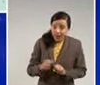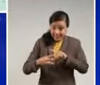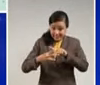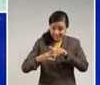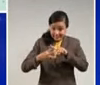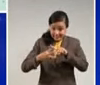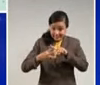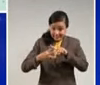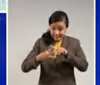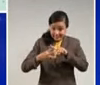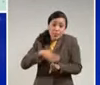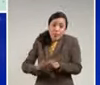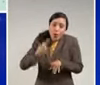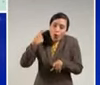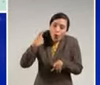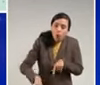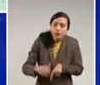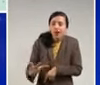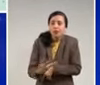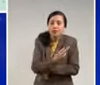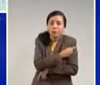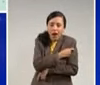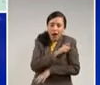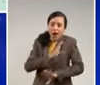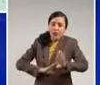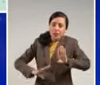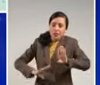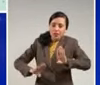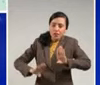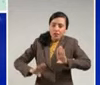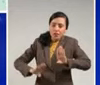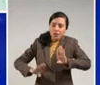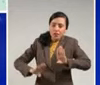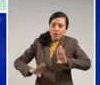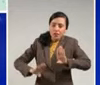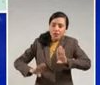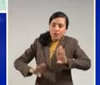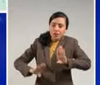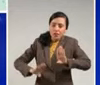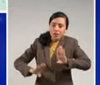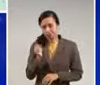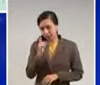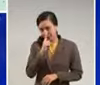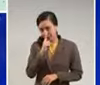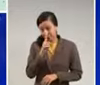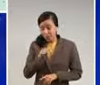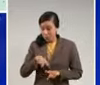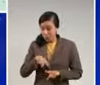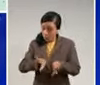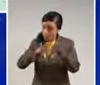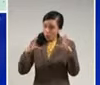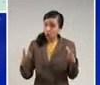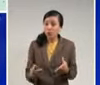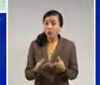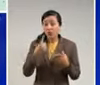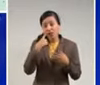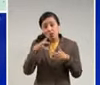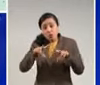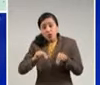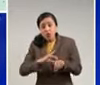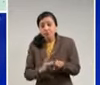está insistiendo en esta por las posibilidades con las nuevas variantes. Si hablamos de la población en